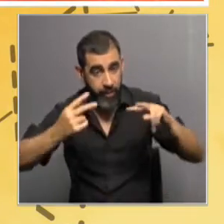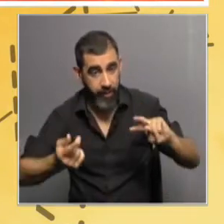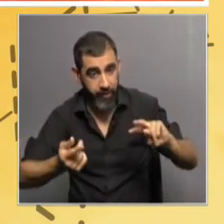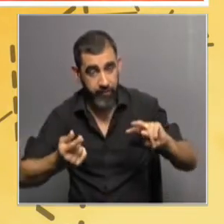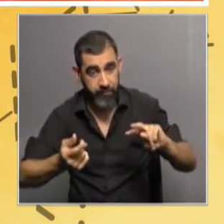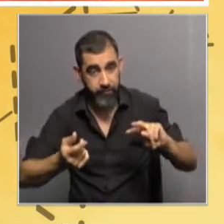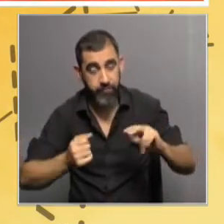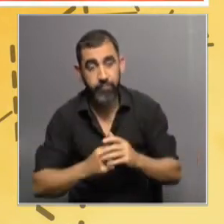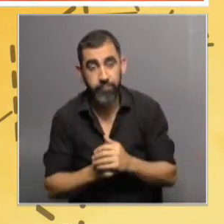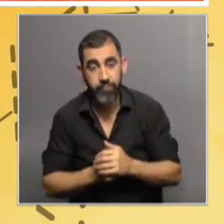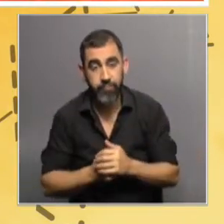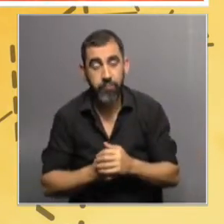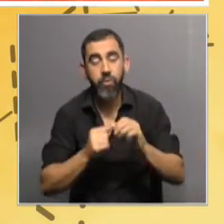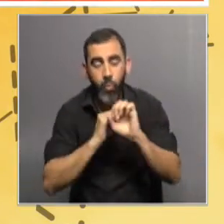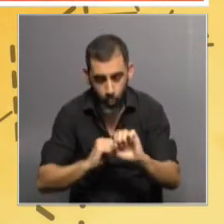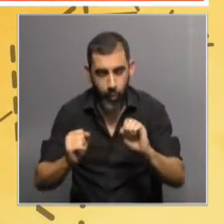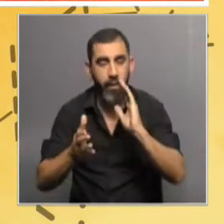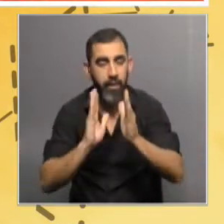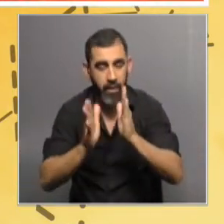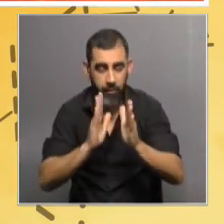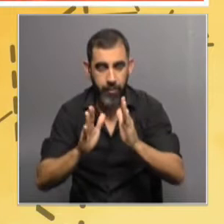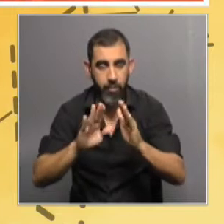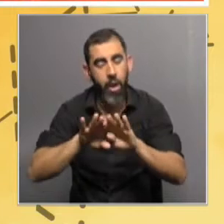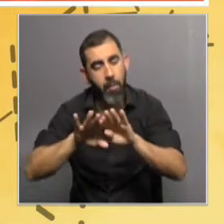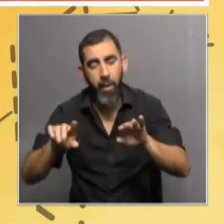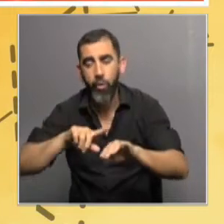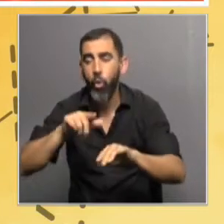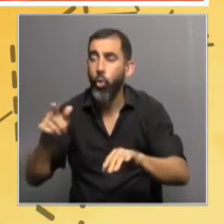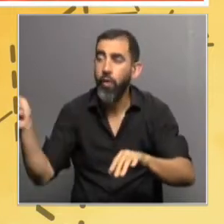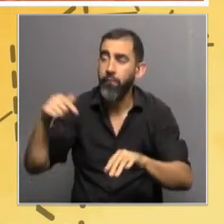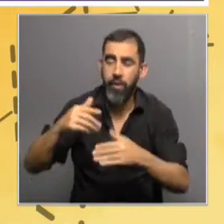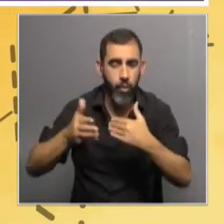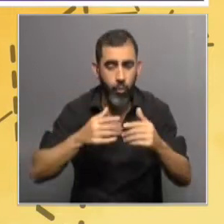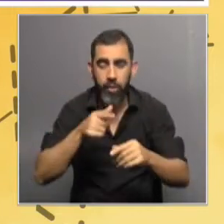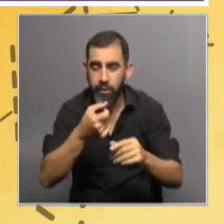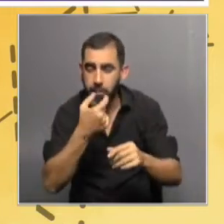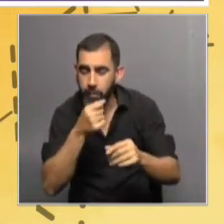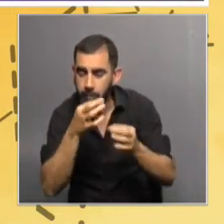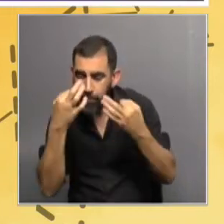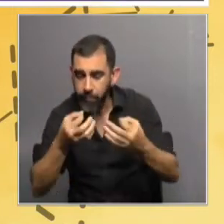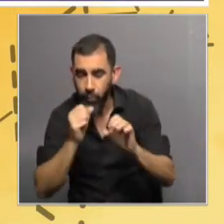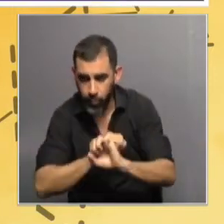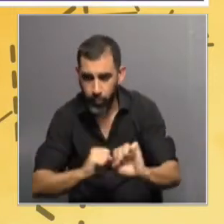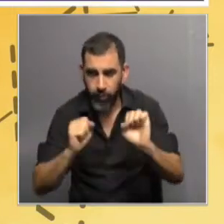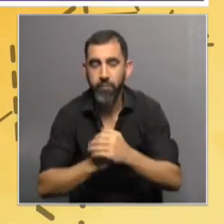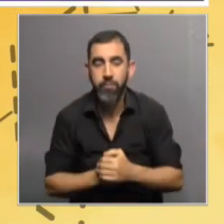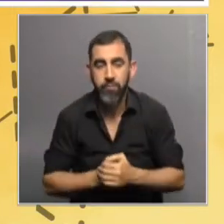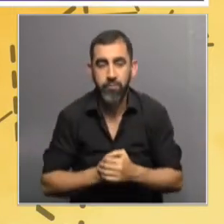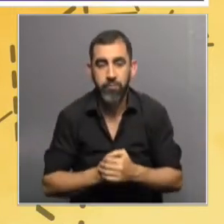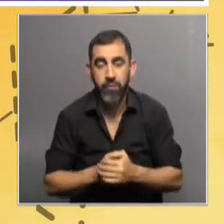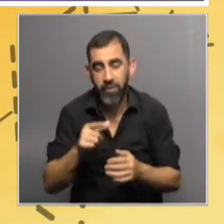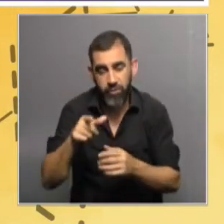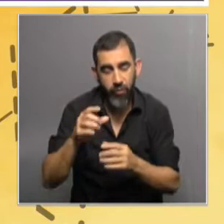un blanco específico puede ser tratado independientemente del origen con ese fármaco específico este es un concepto